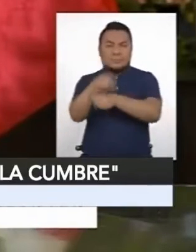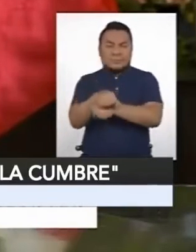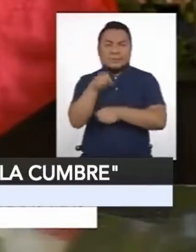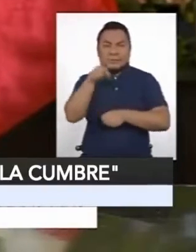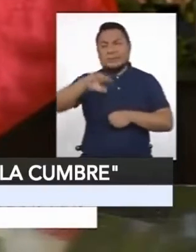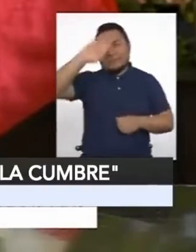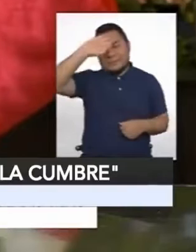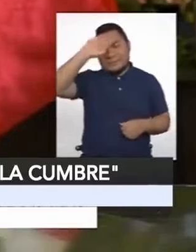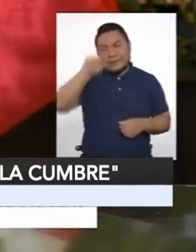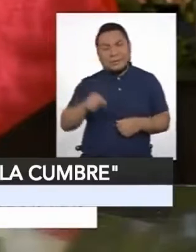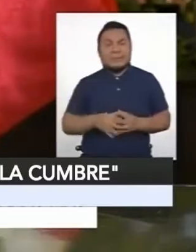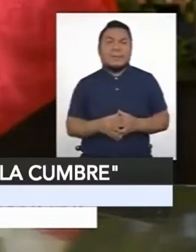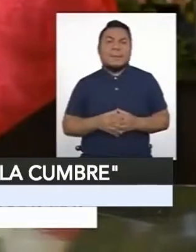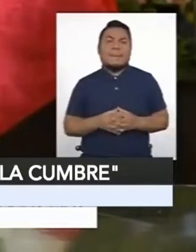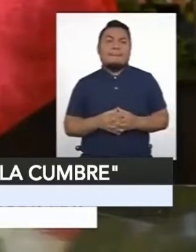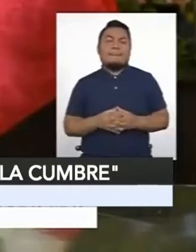esta enfermedad.